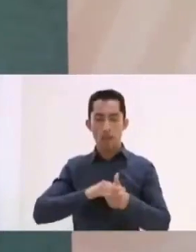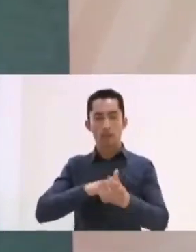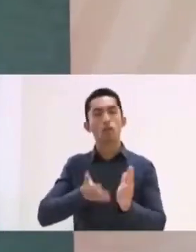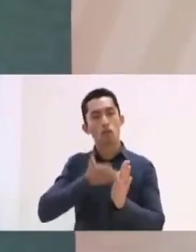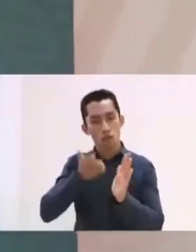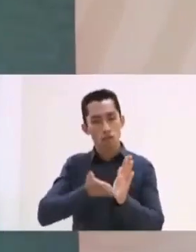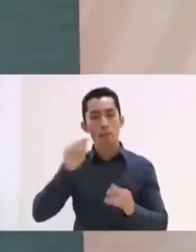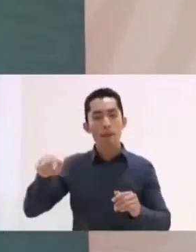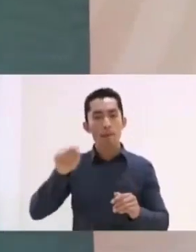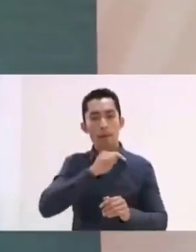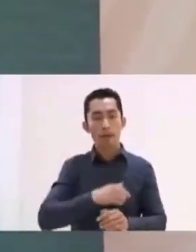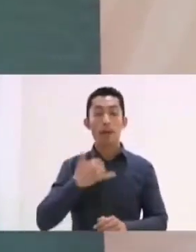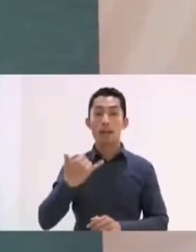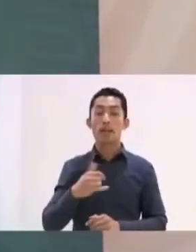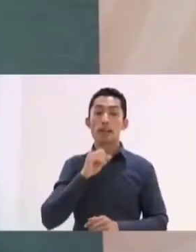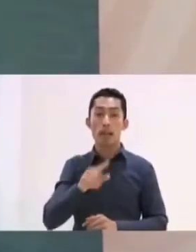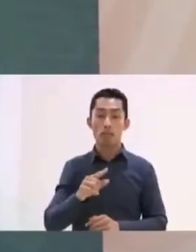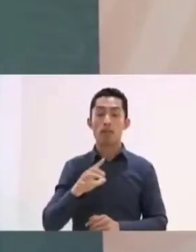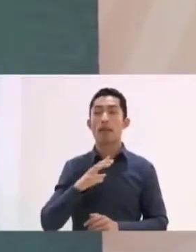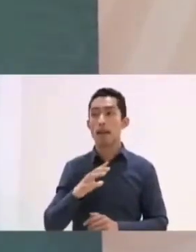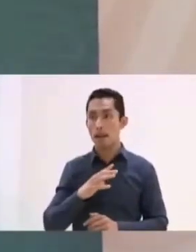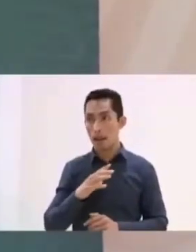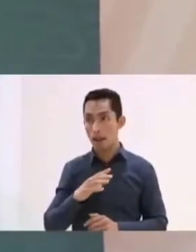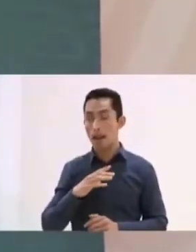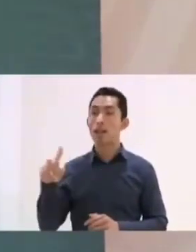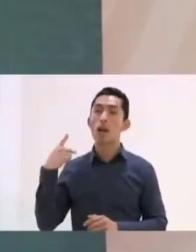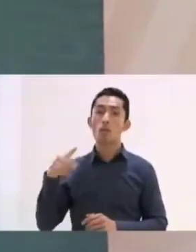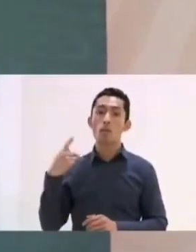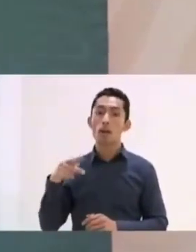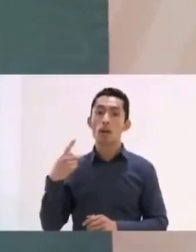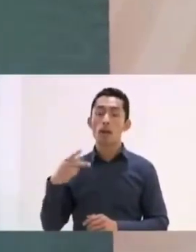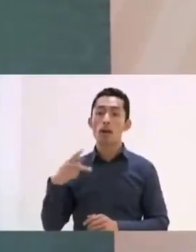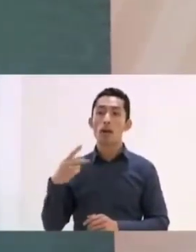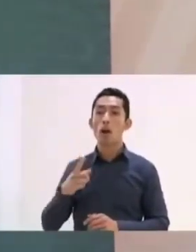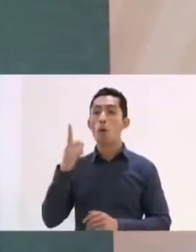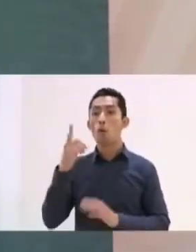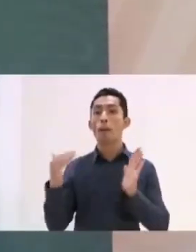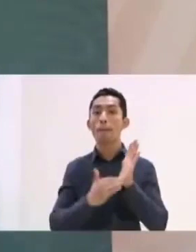Y estamos enviando a Puebla